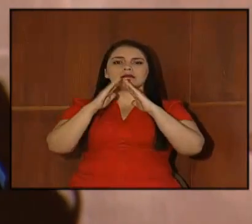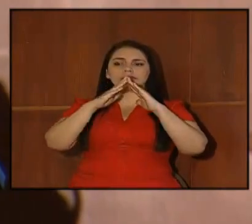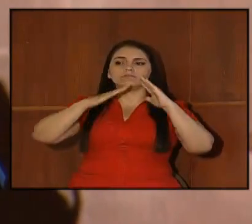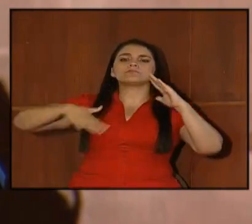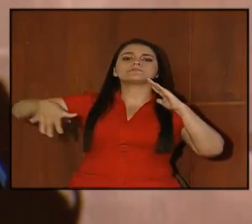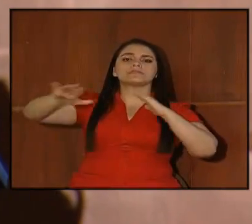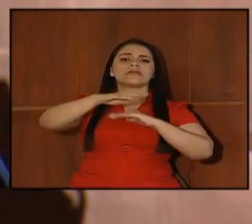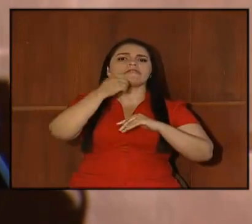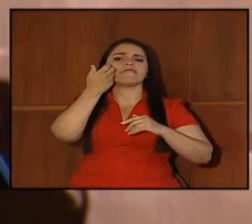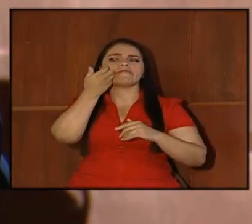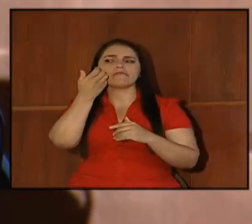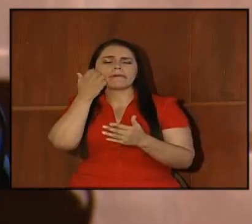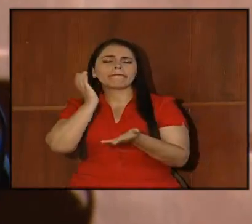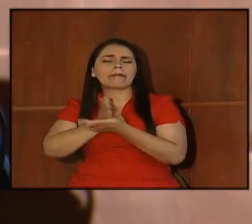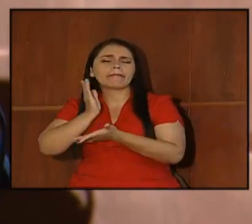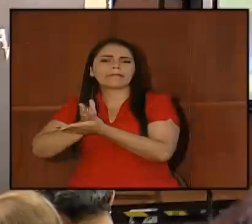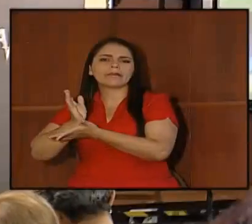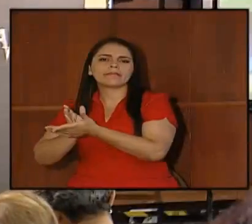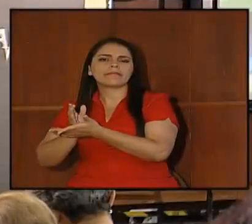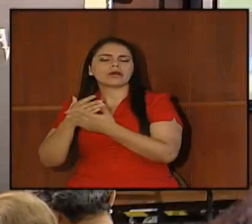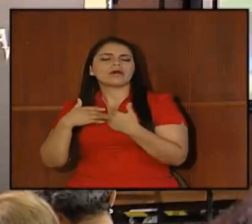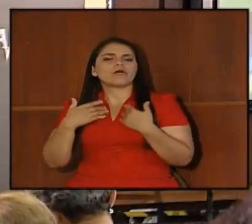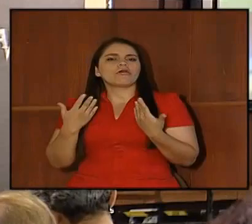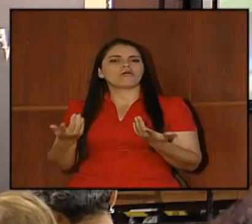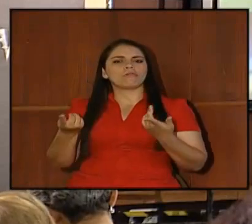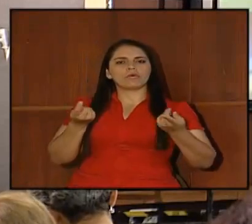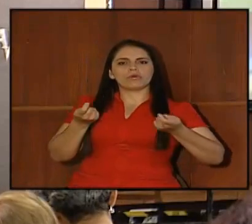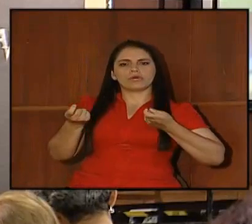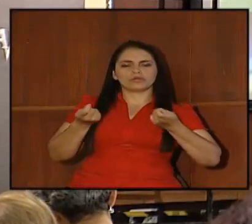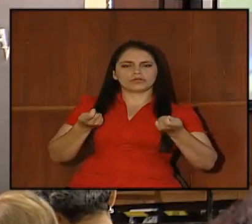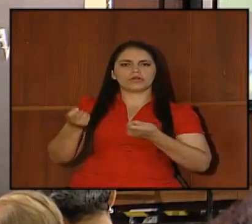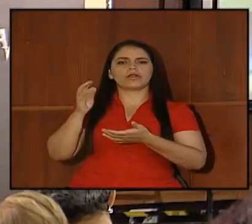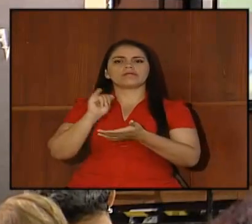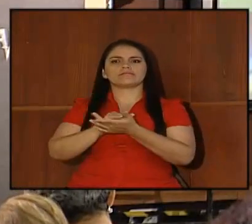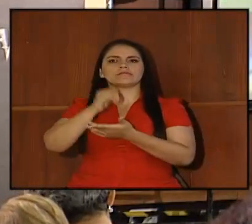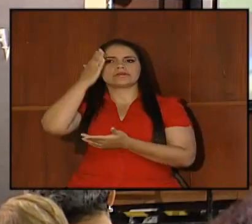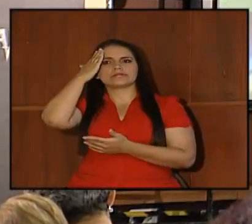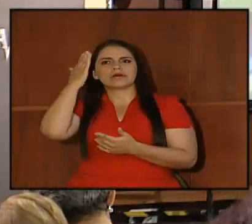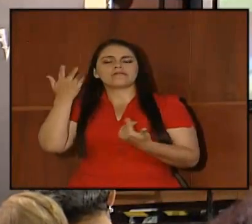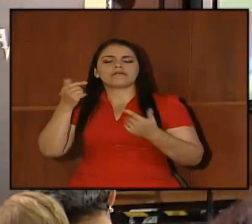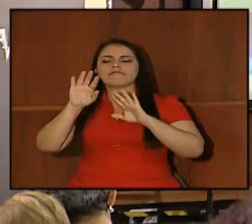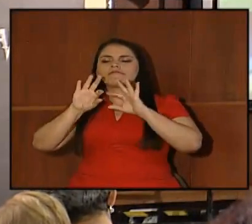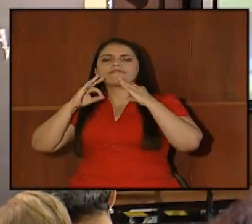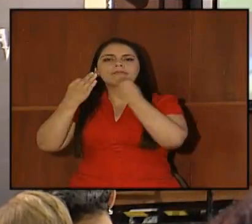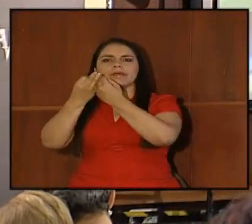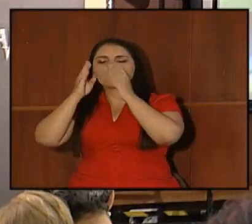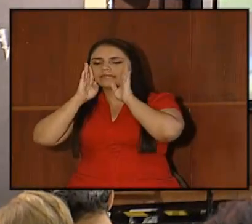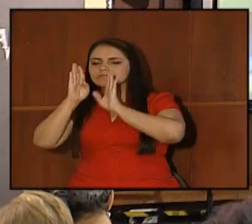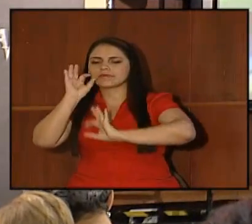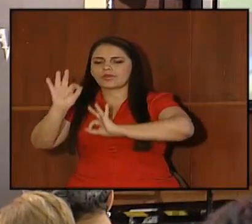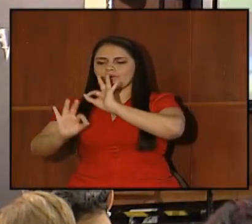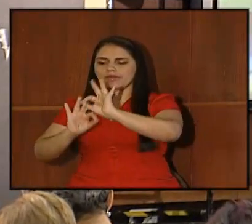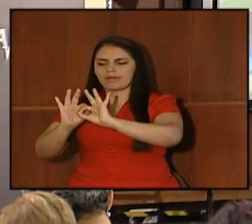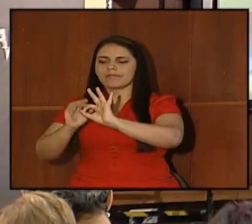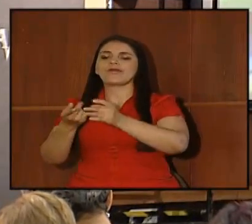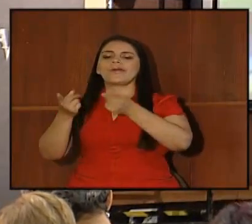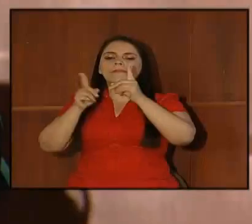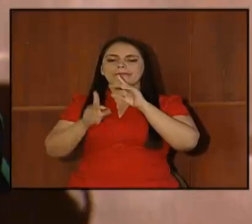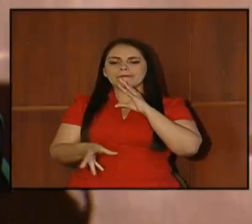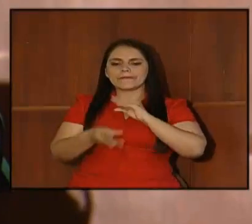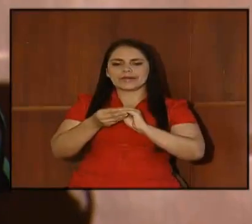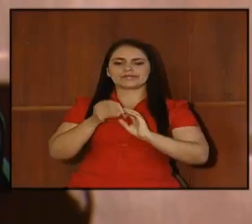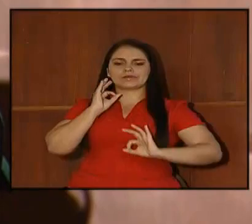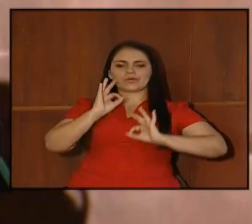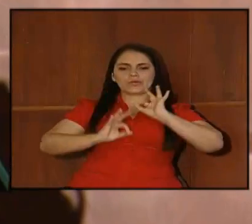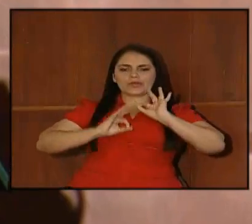podemos manejarla mejor en familia, cómo podemos acompañar a nuestro familiar, pero a la vez cuidarnos a nosotros mismos, porque a muchos